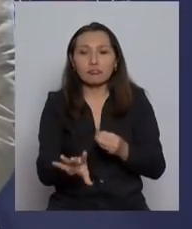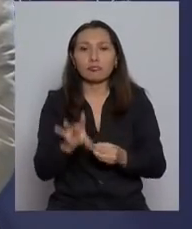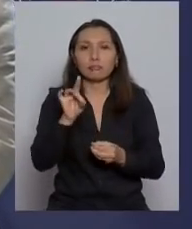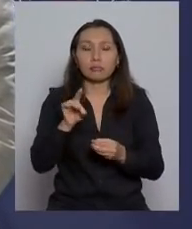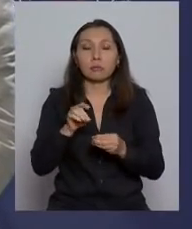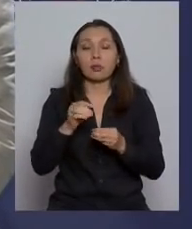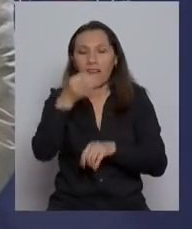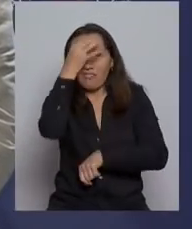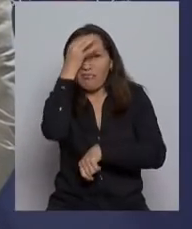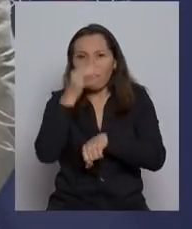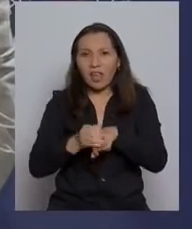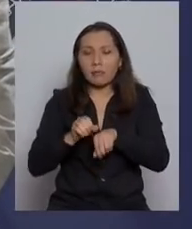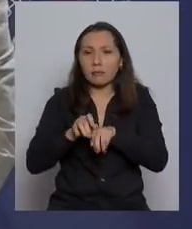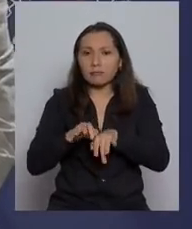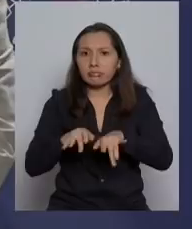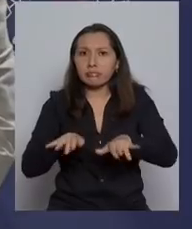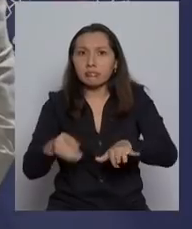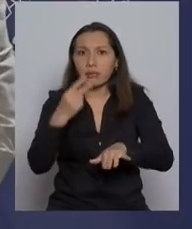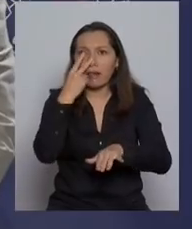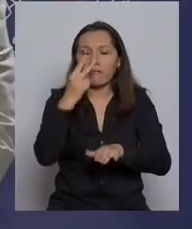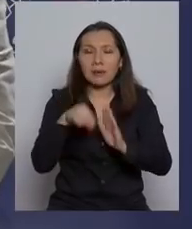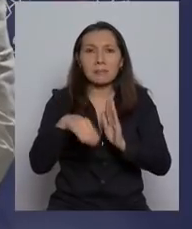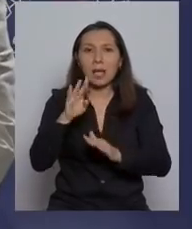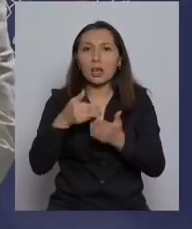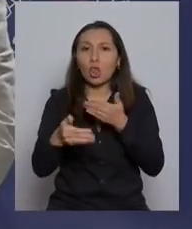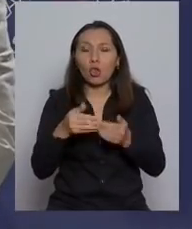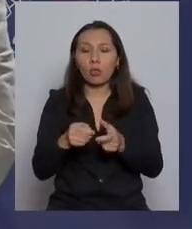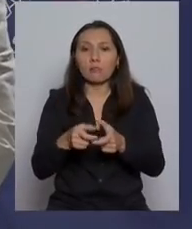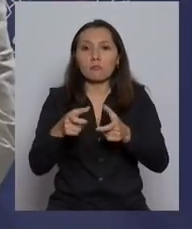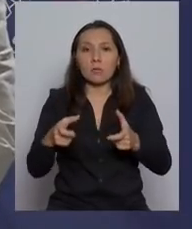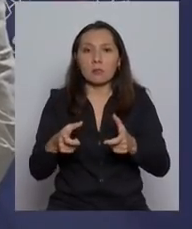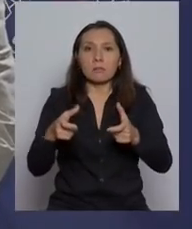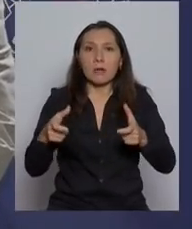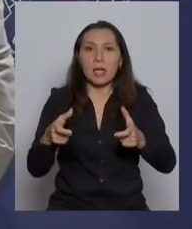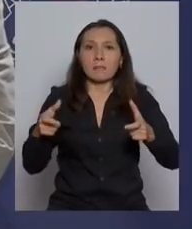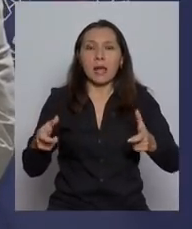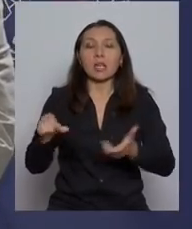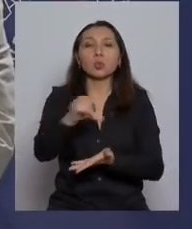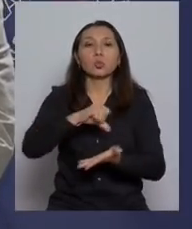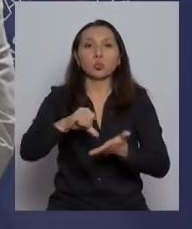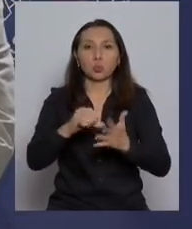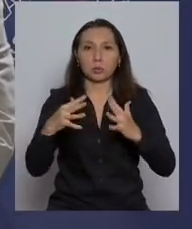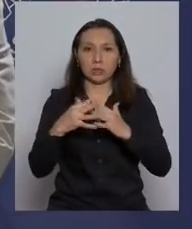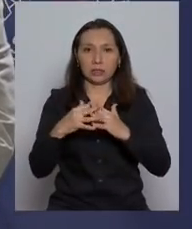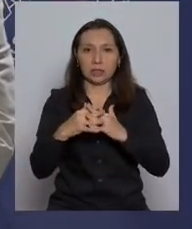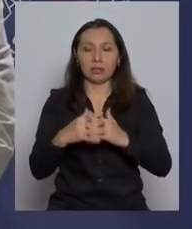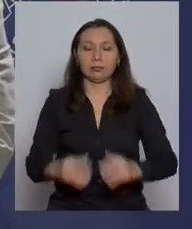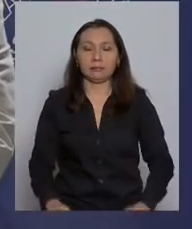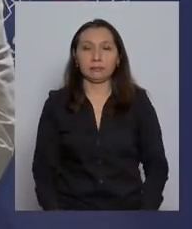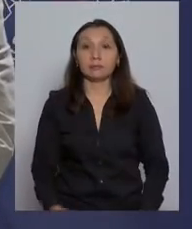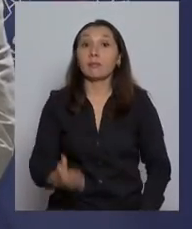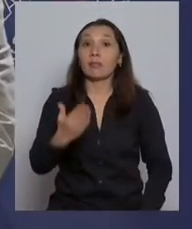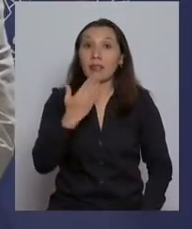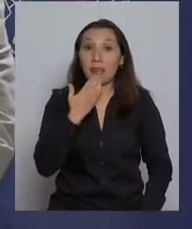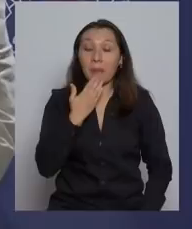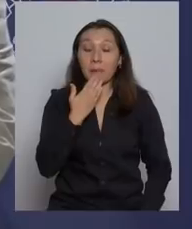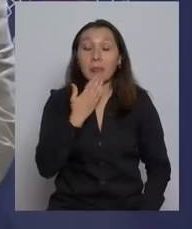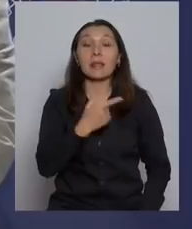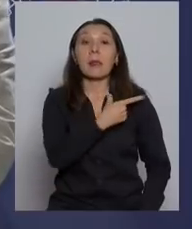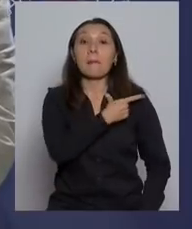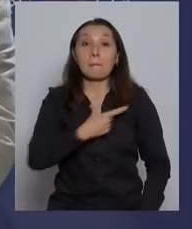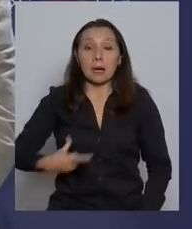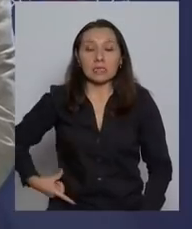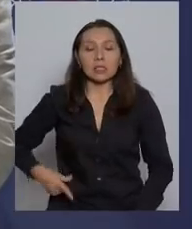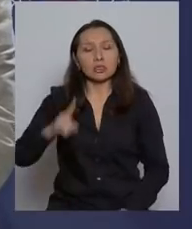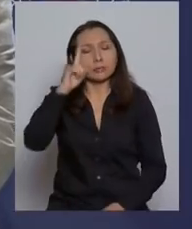situación epidemiológica que hemos visto principalmente aumentando en la ciudad de Chillán. También el presidente